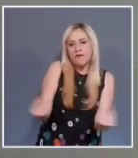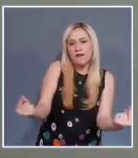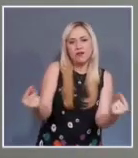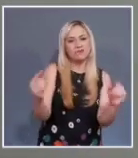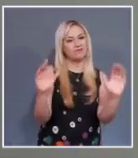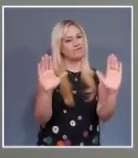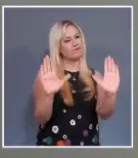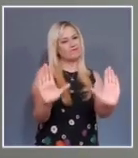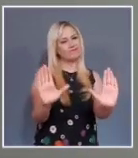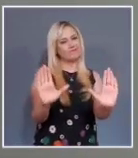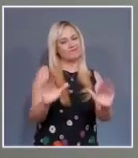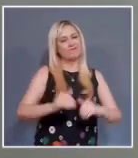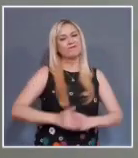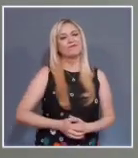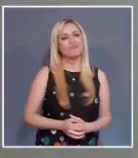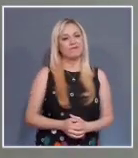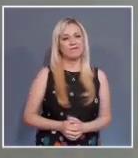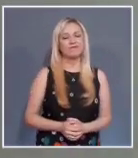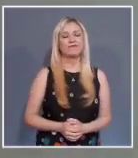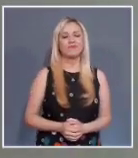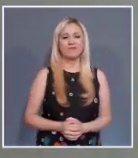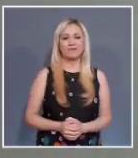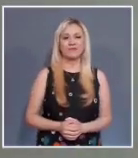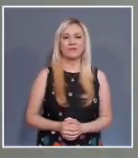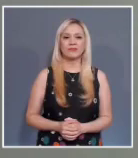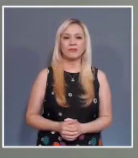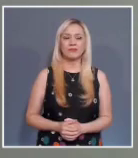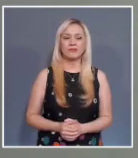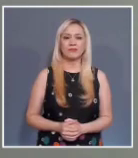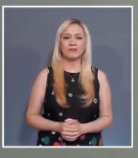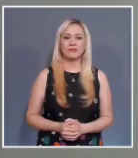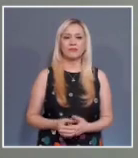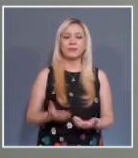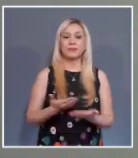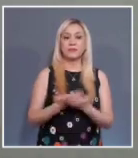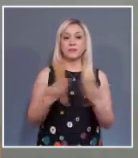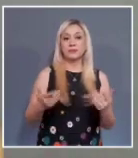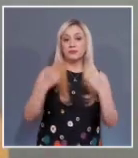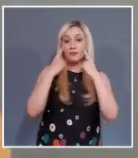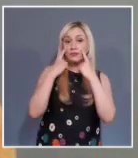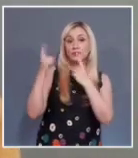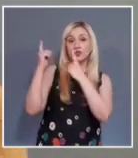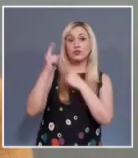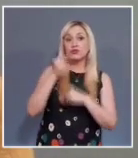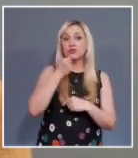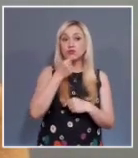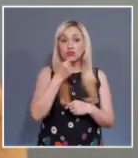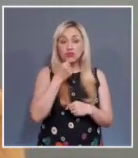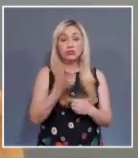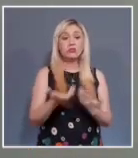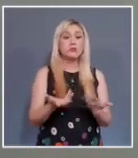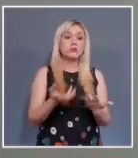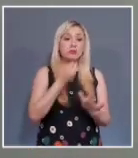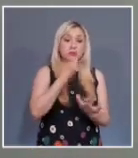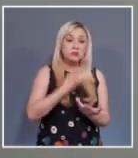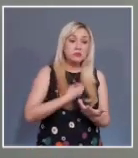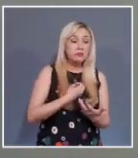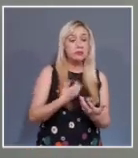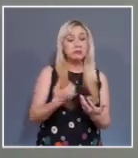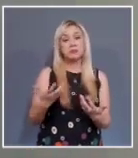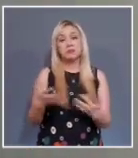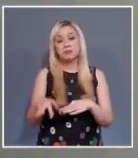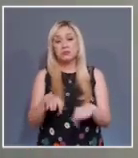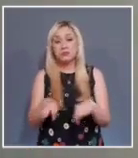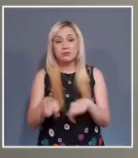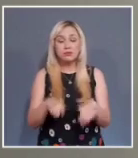hay 3.3 millones de niñas y niños en situación de trabajo infantil? ¿En serio? Sí, y